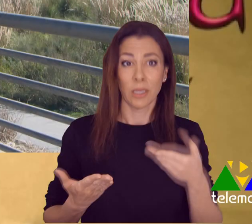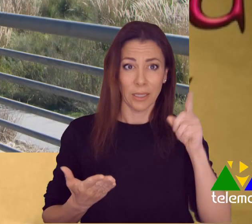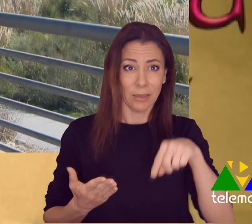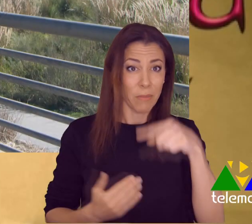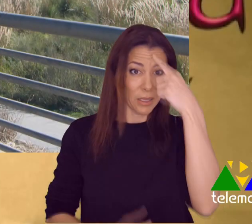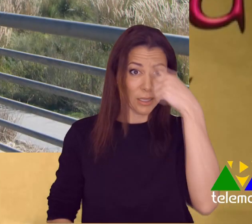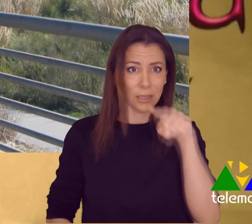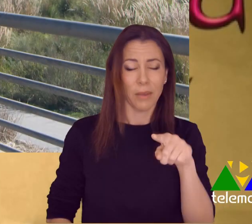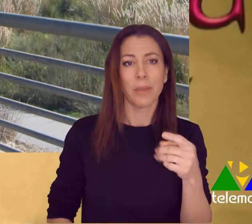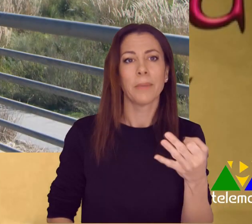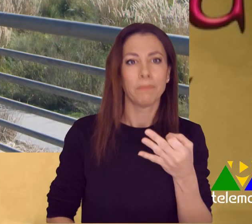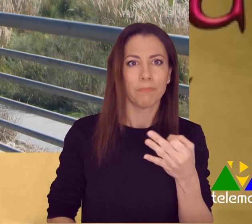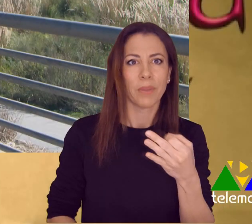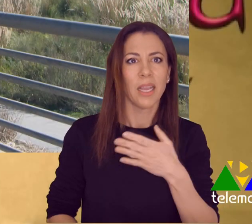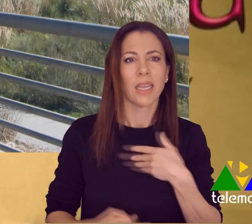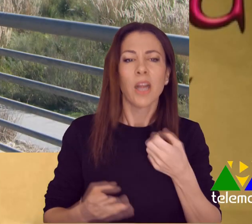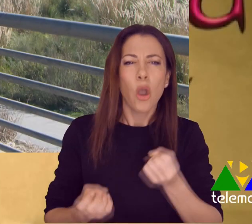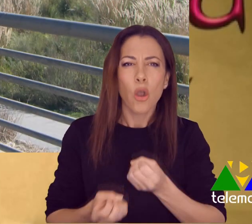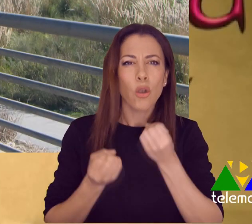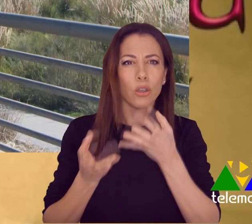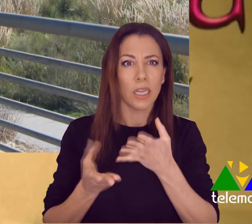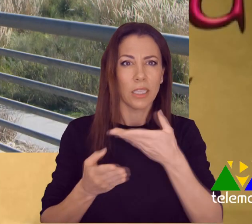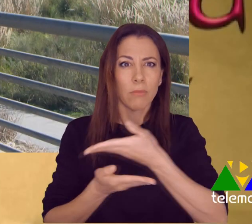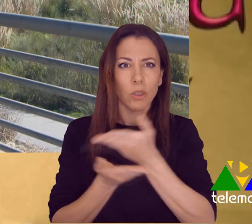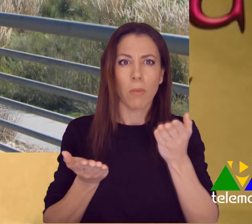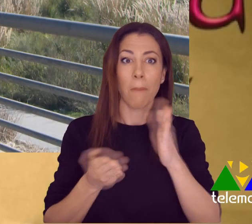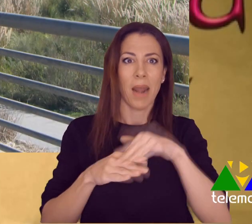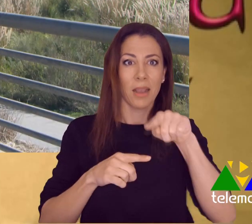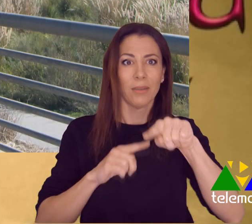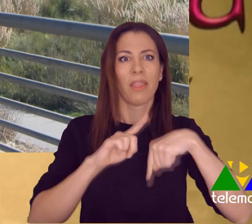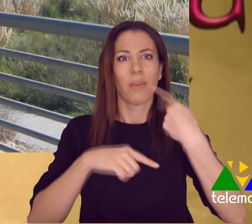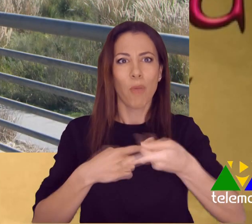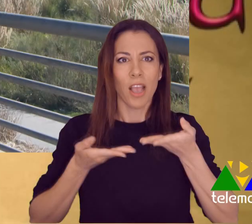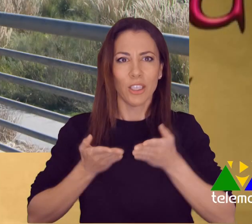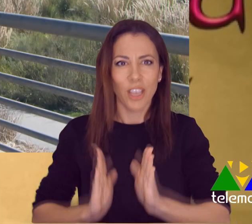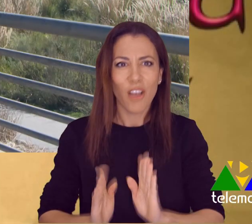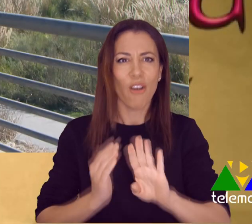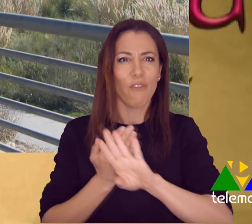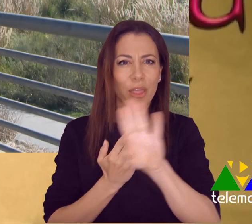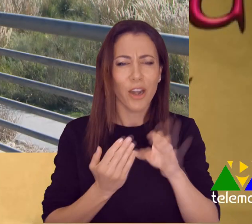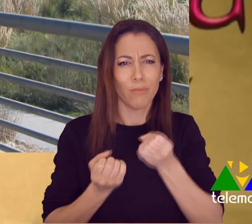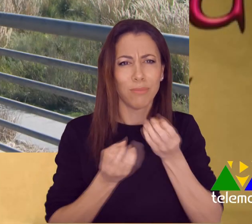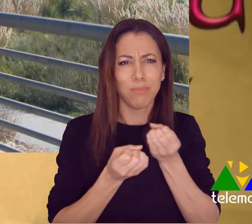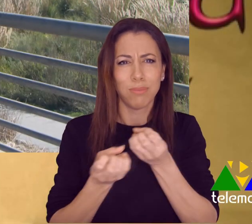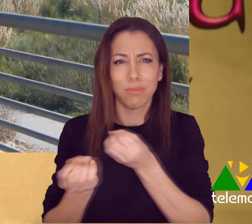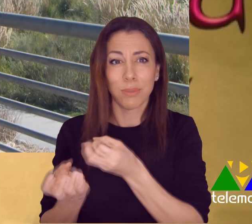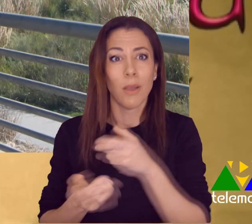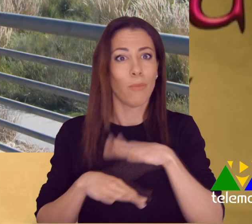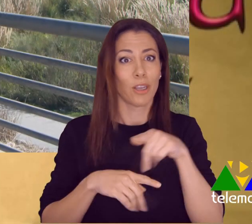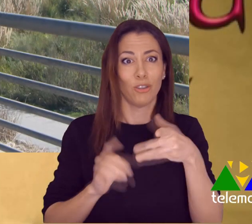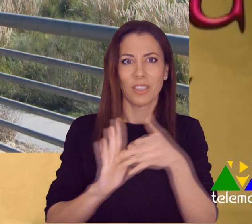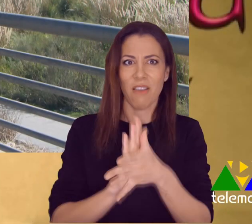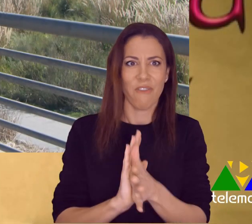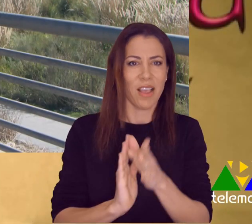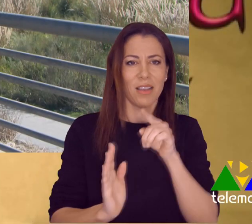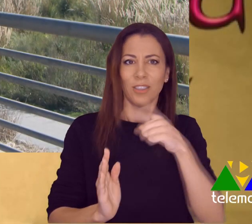ustedes hagan el ejercicio de intentar contársela a los demás, a sus hijos, a sus amigos, a sus vecinos, porque al fin y al cabo eso es lo que nos hace grande,